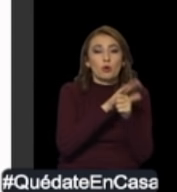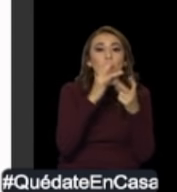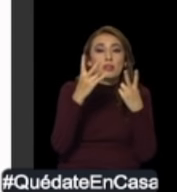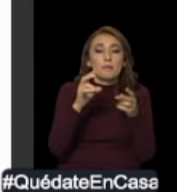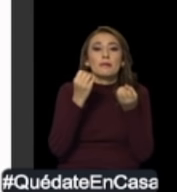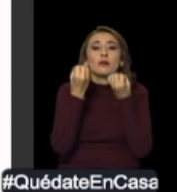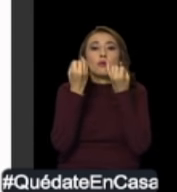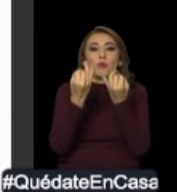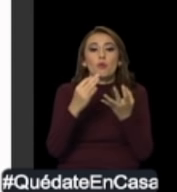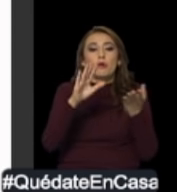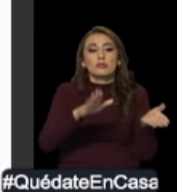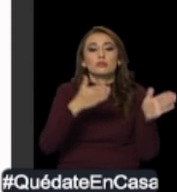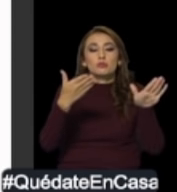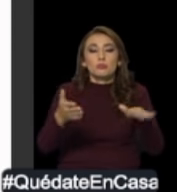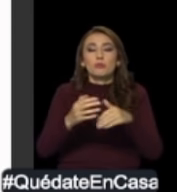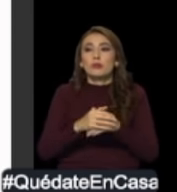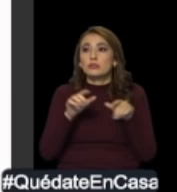fallecimientos.